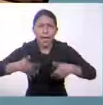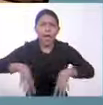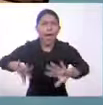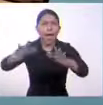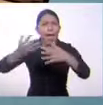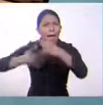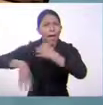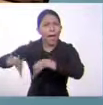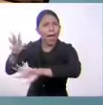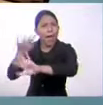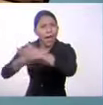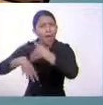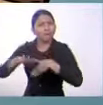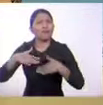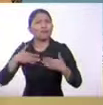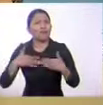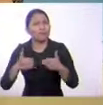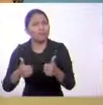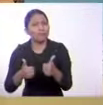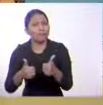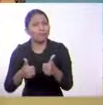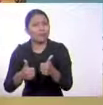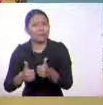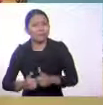¡Qué bien se siente el mar!